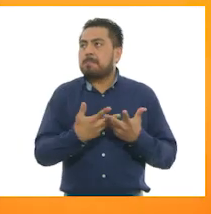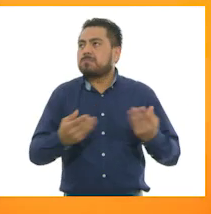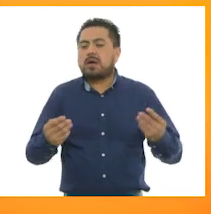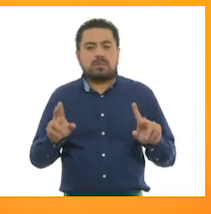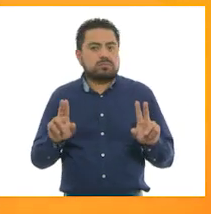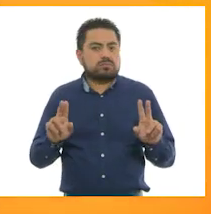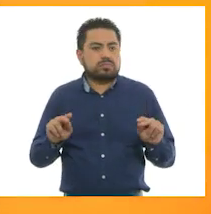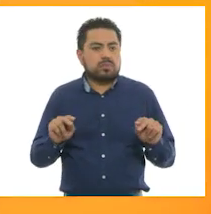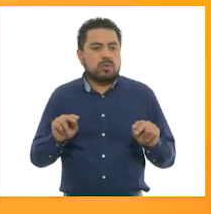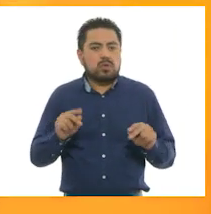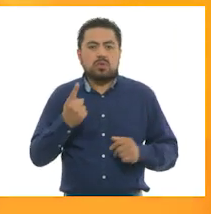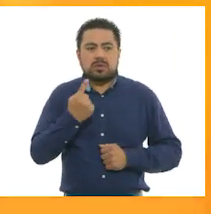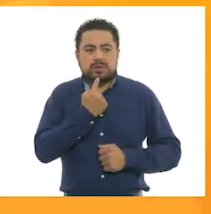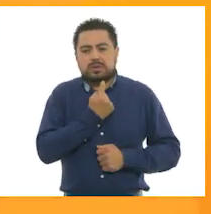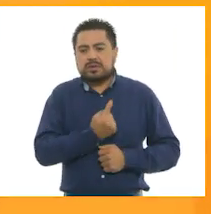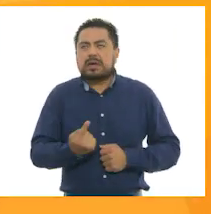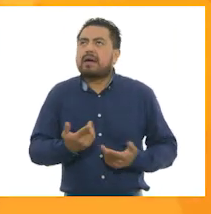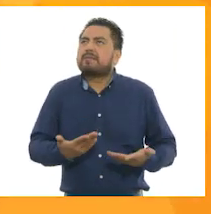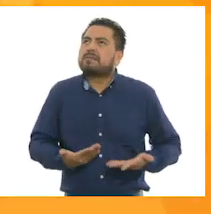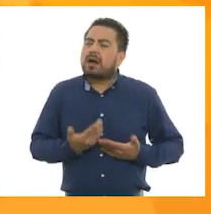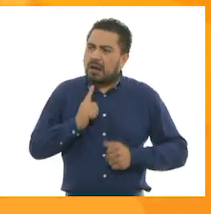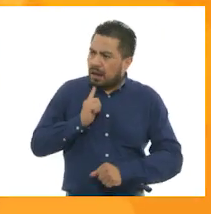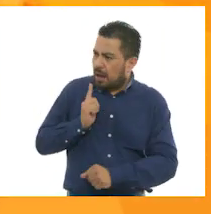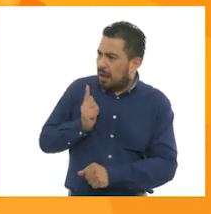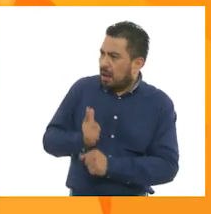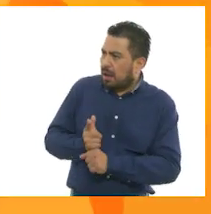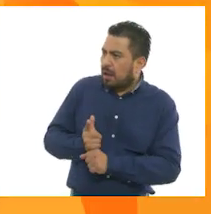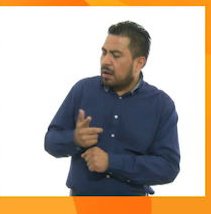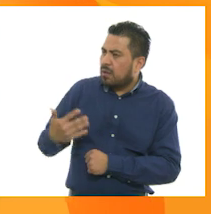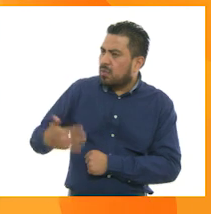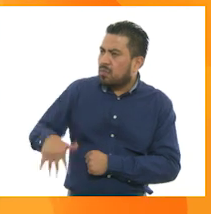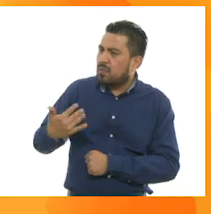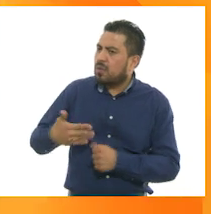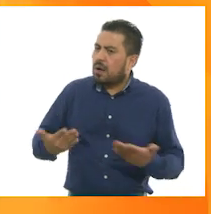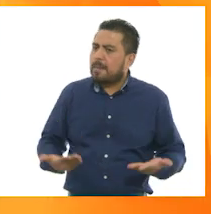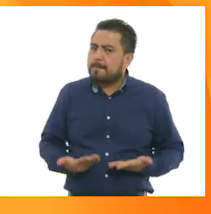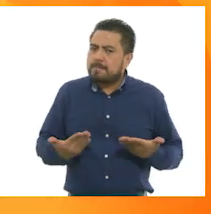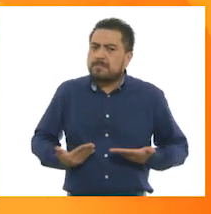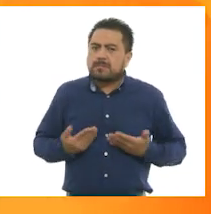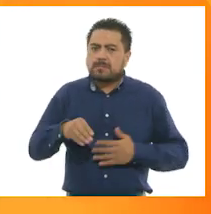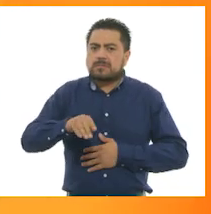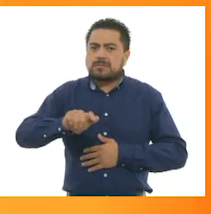desaparecido. Una pequeña bailarina había visto la danza de Max.